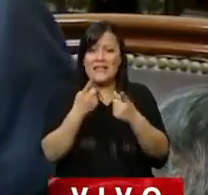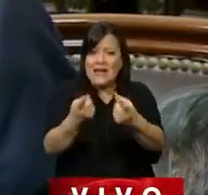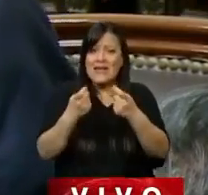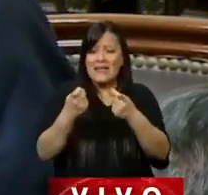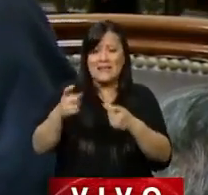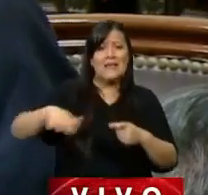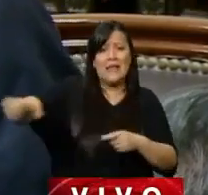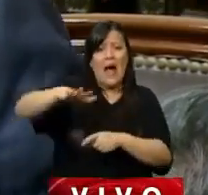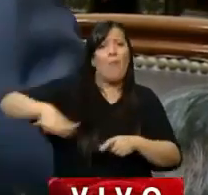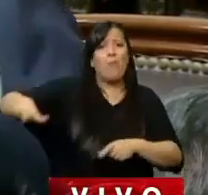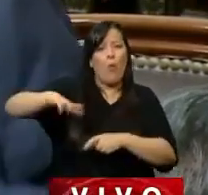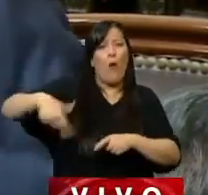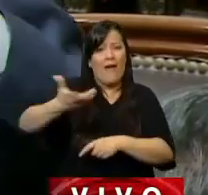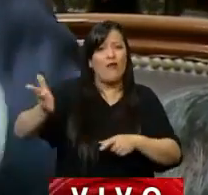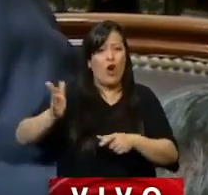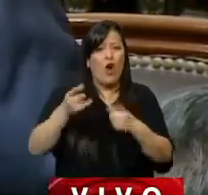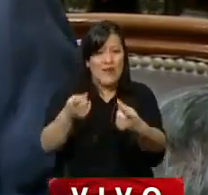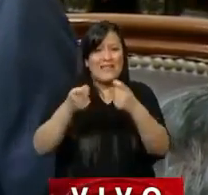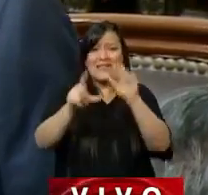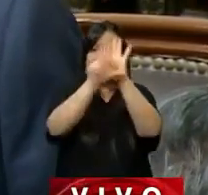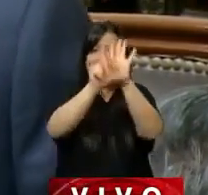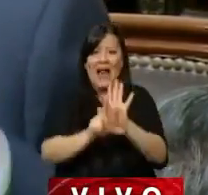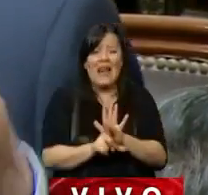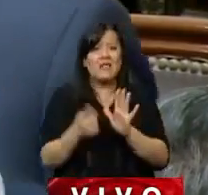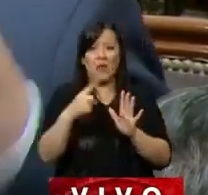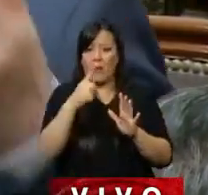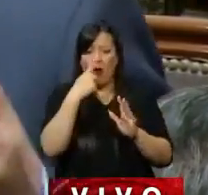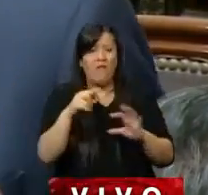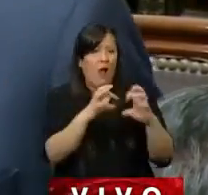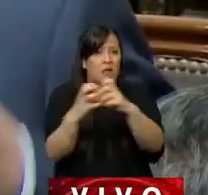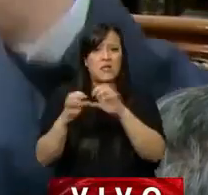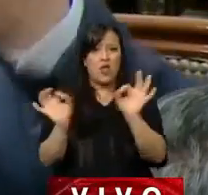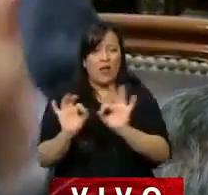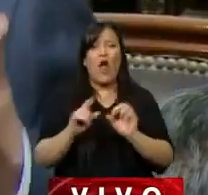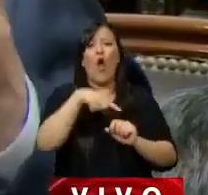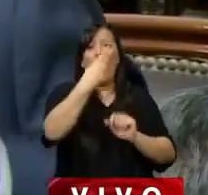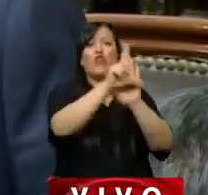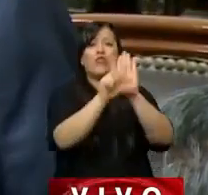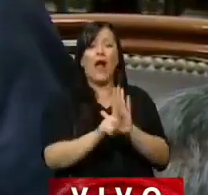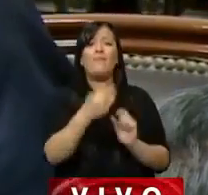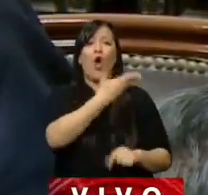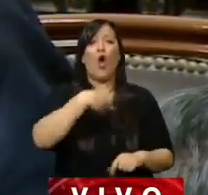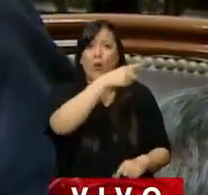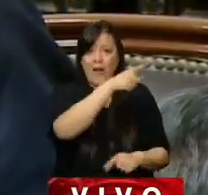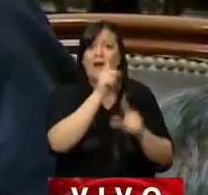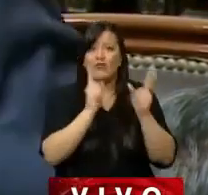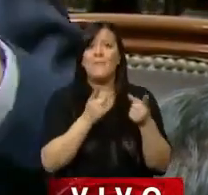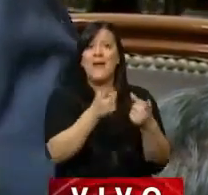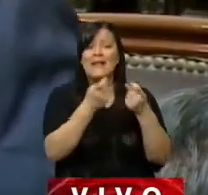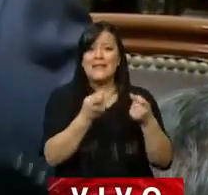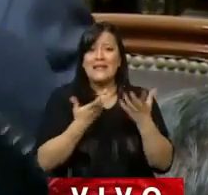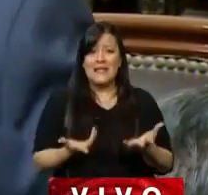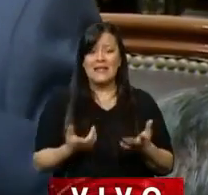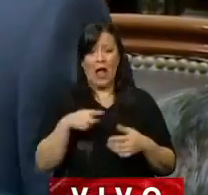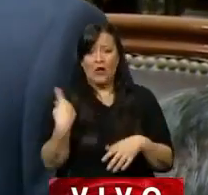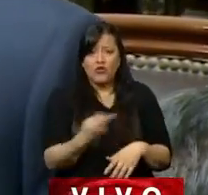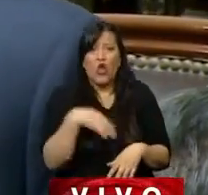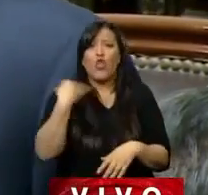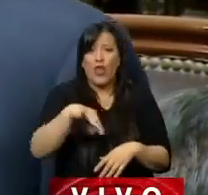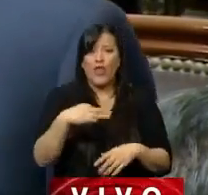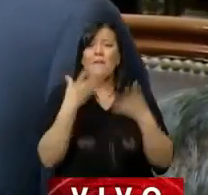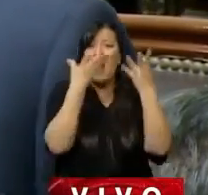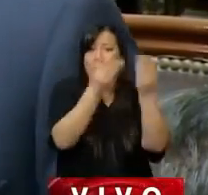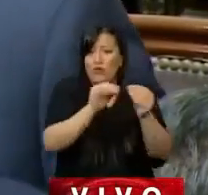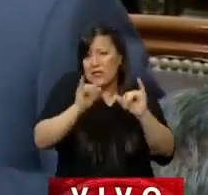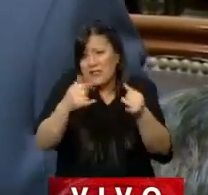la ciudadanía, que las requieren los distintos sectores, y a pesar de que hay otras leyes que las requiere el gobierno y que estaríamos dispuestos a